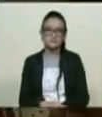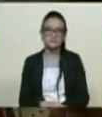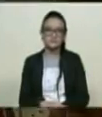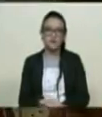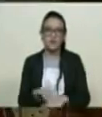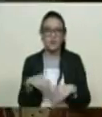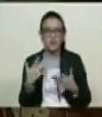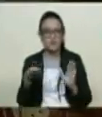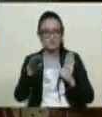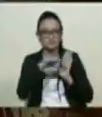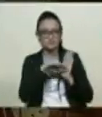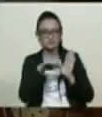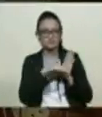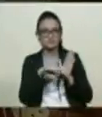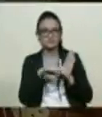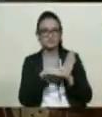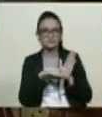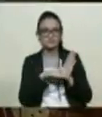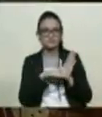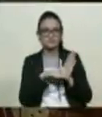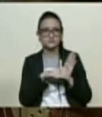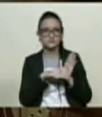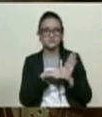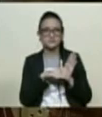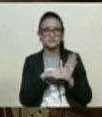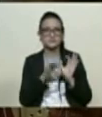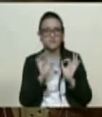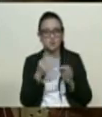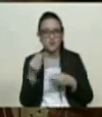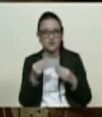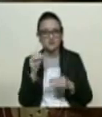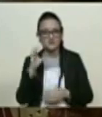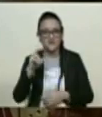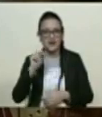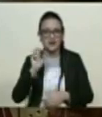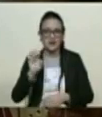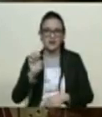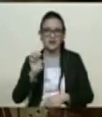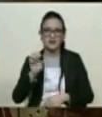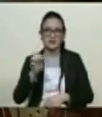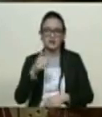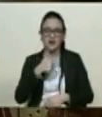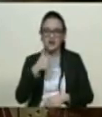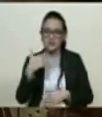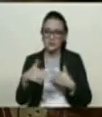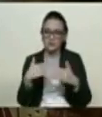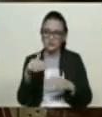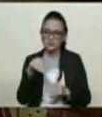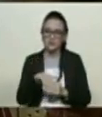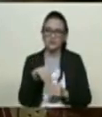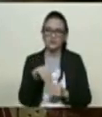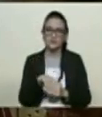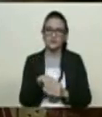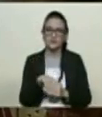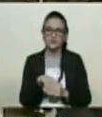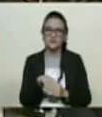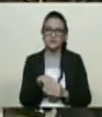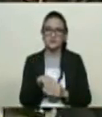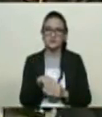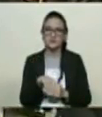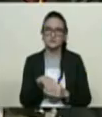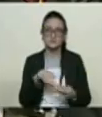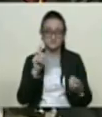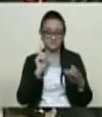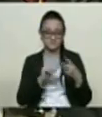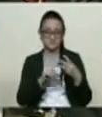todas las garantías que hacen el Consejo Nacional Electoral para cada proceso electoral. En relación al